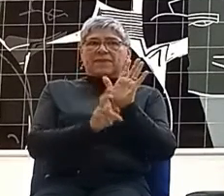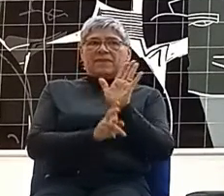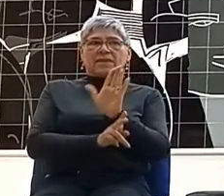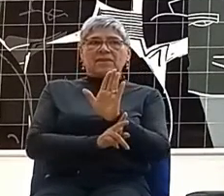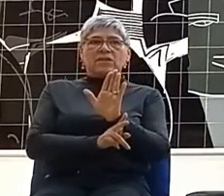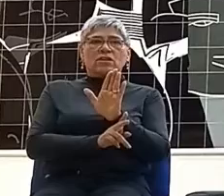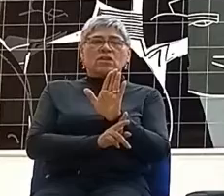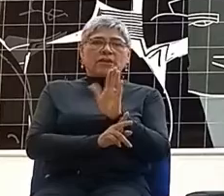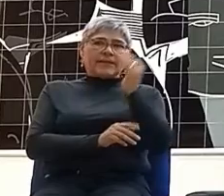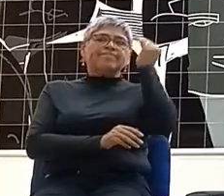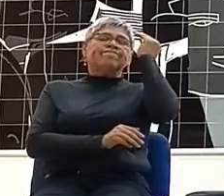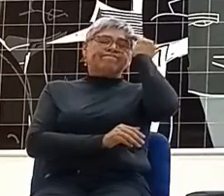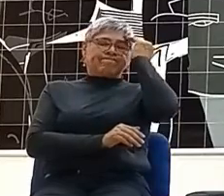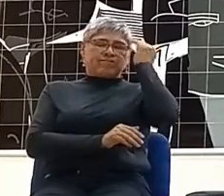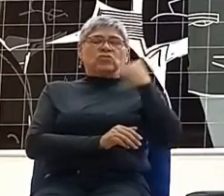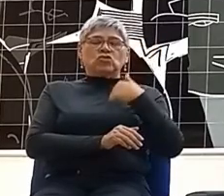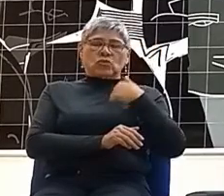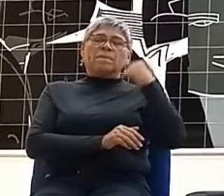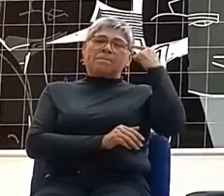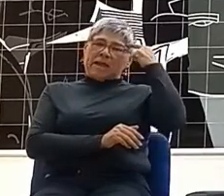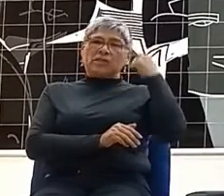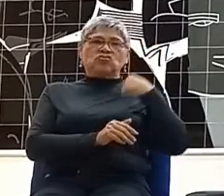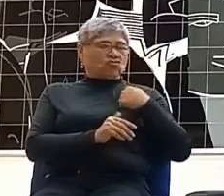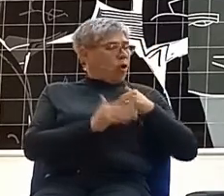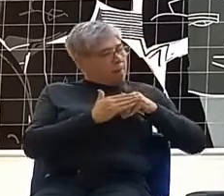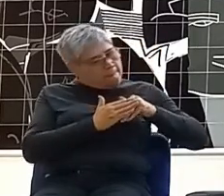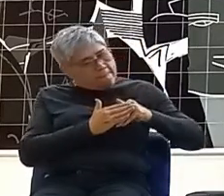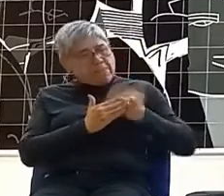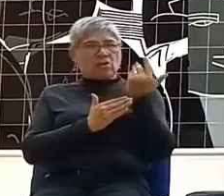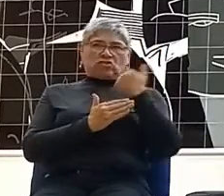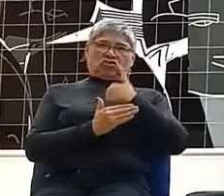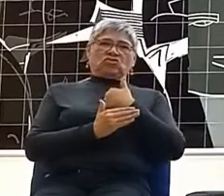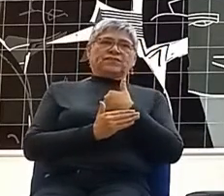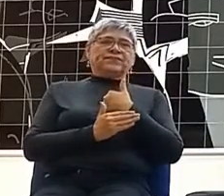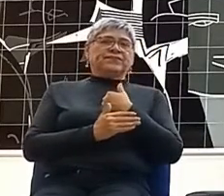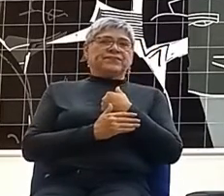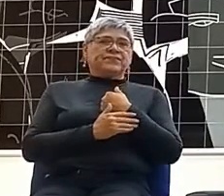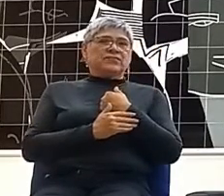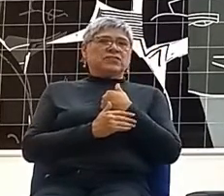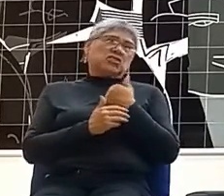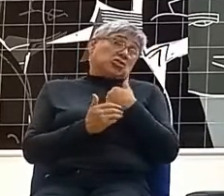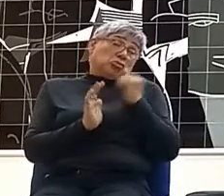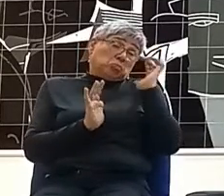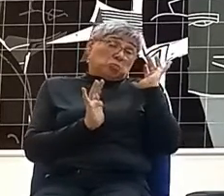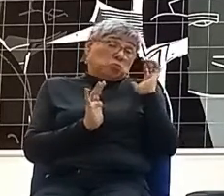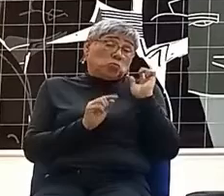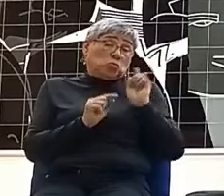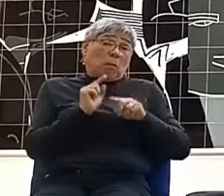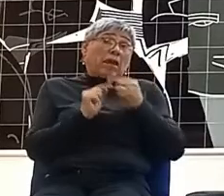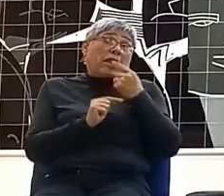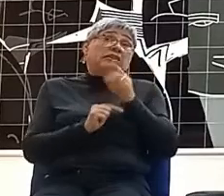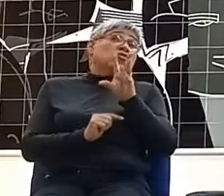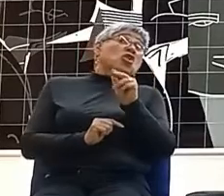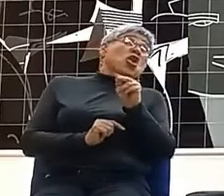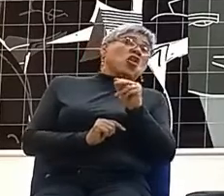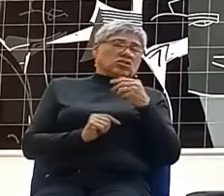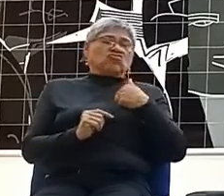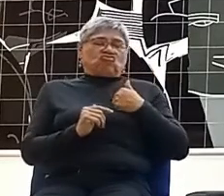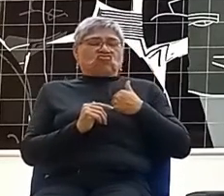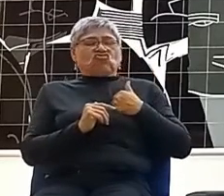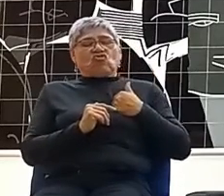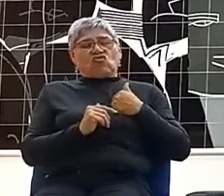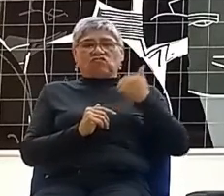sí considero que fui pionero, pues si de algo tal vez uno se pueda autoindicar el haber sido